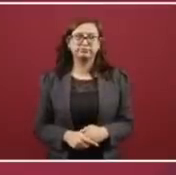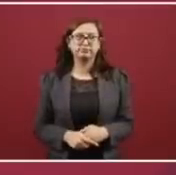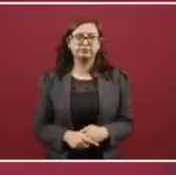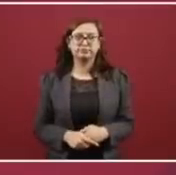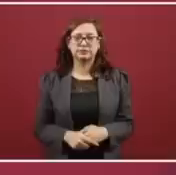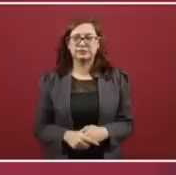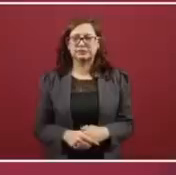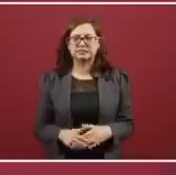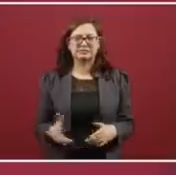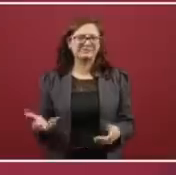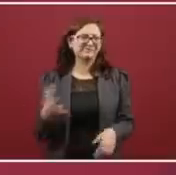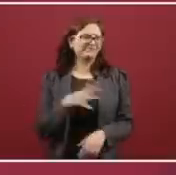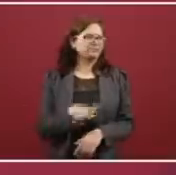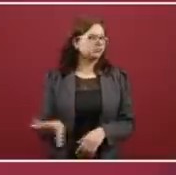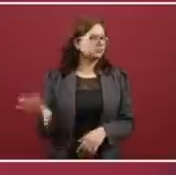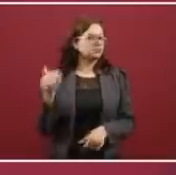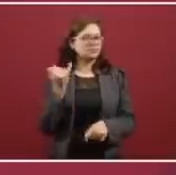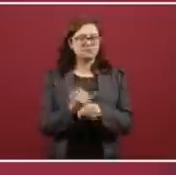infame